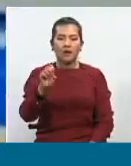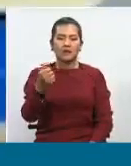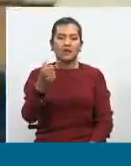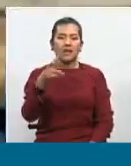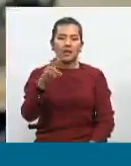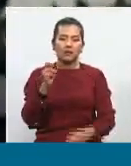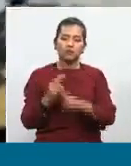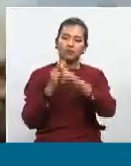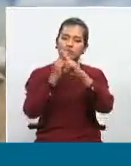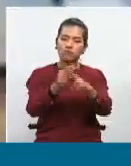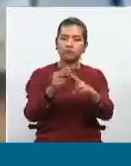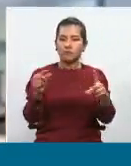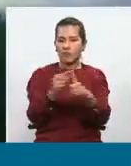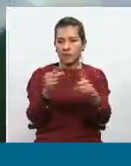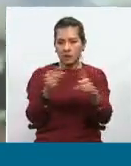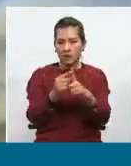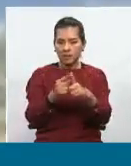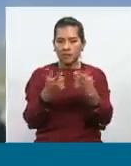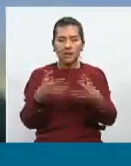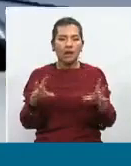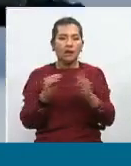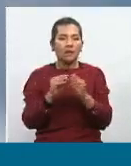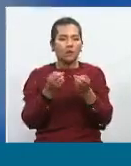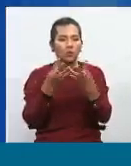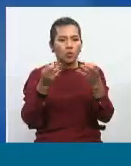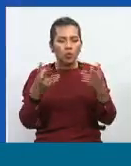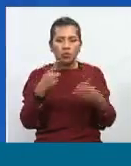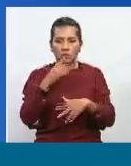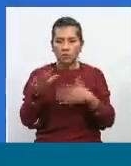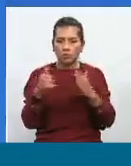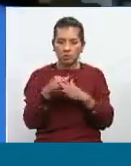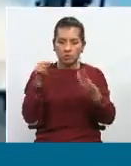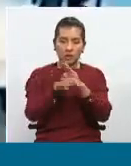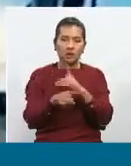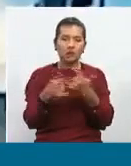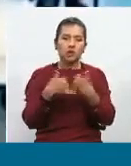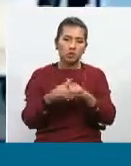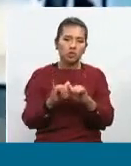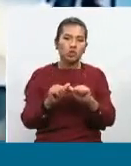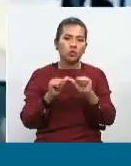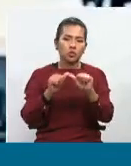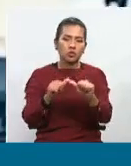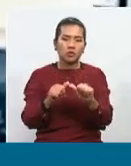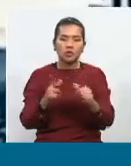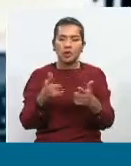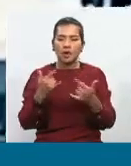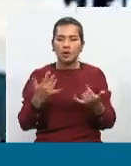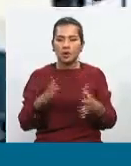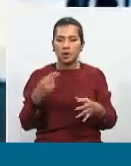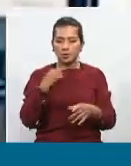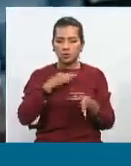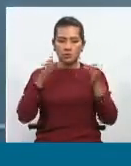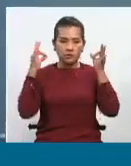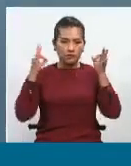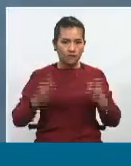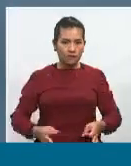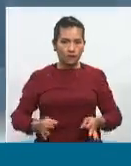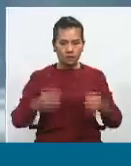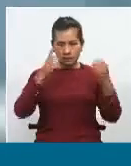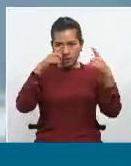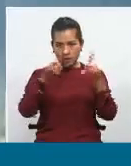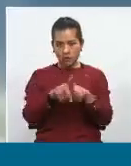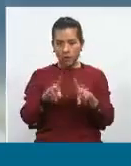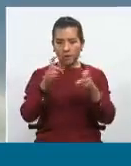iniciaron como emergencia de dichas masacres, están en curso. Tenemos la firme convicción de que el